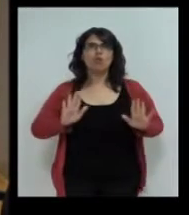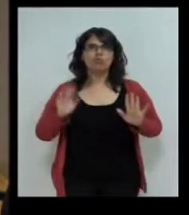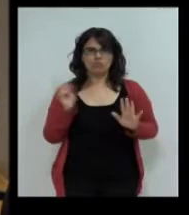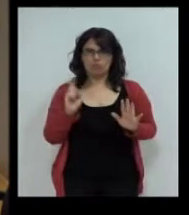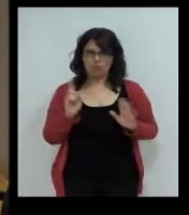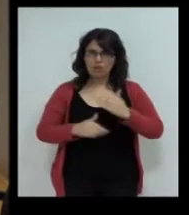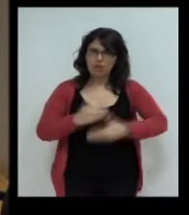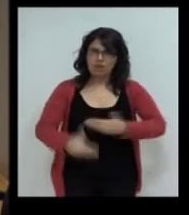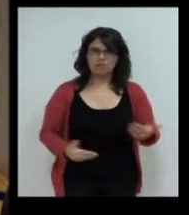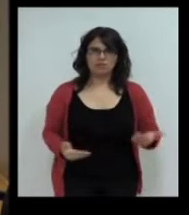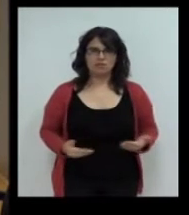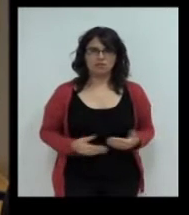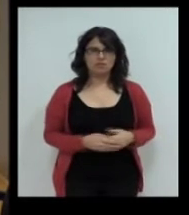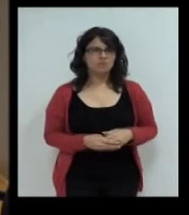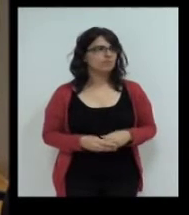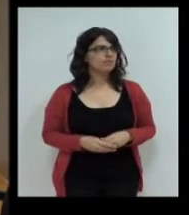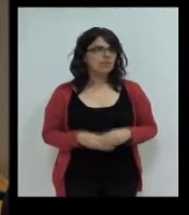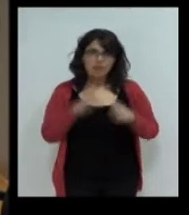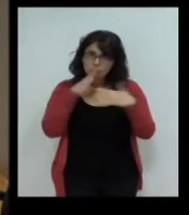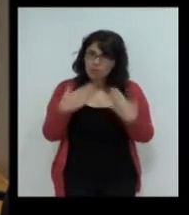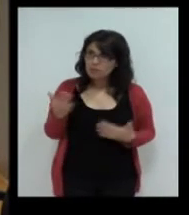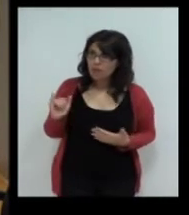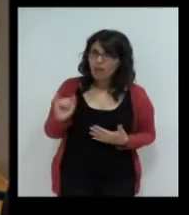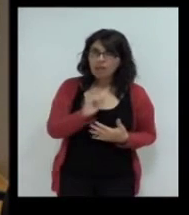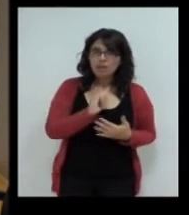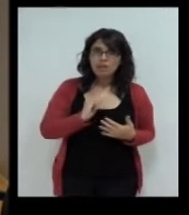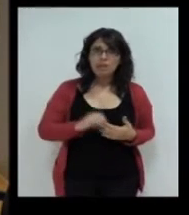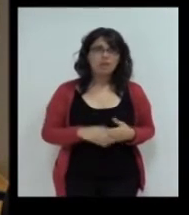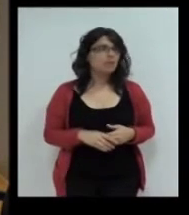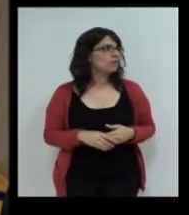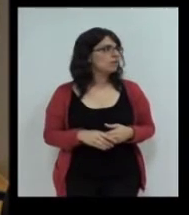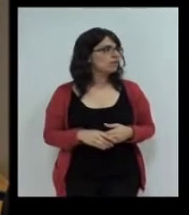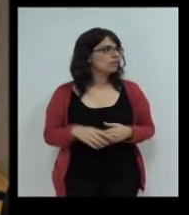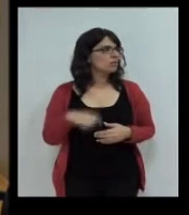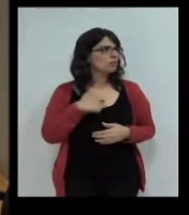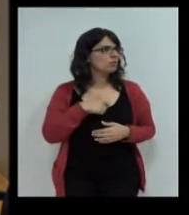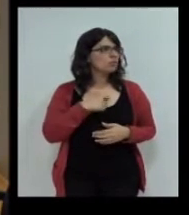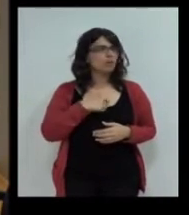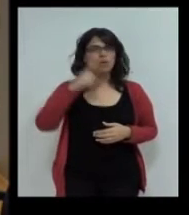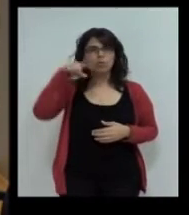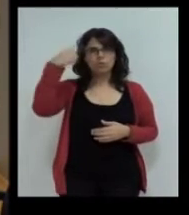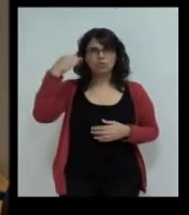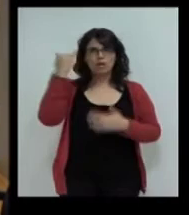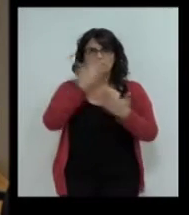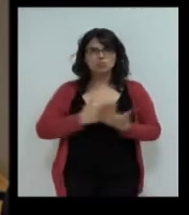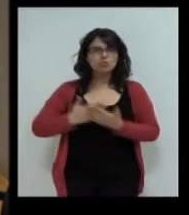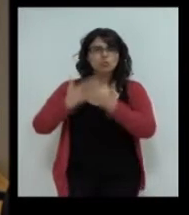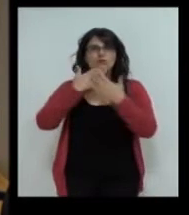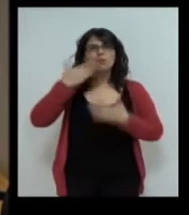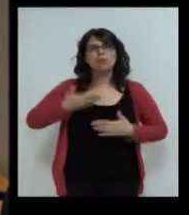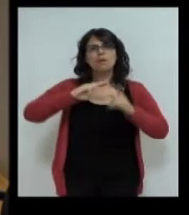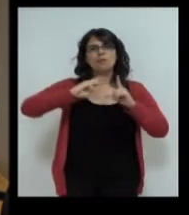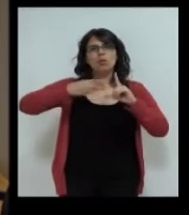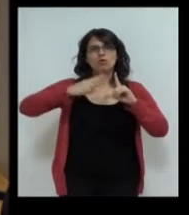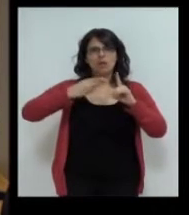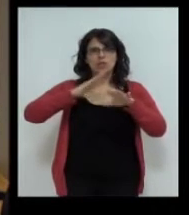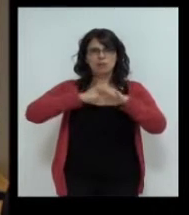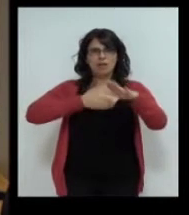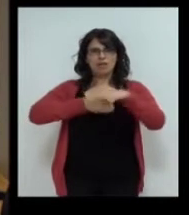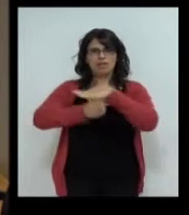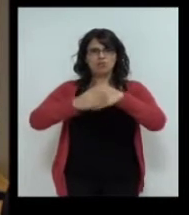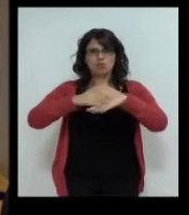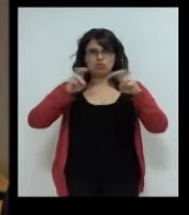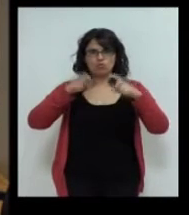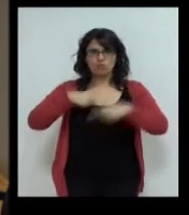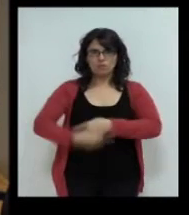Europeo. Sí. ¿Actualmente está? Sí. En la Comisión de Cultura, y un estudio sobre la importancia de los portales en el acceso a la nueva